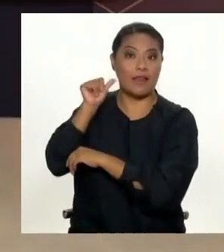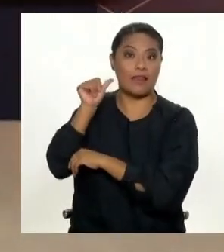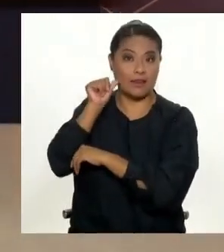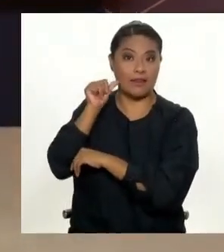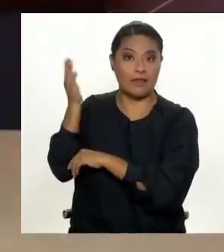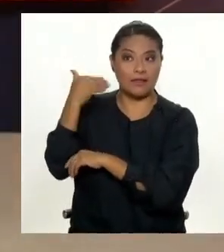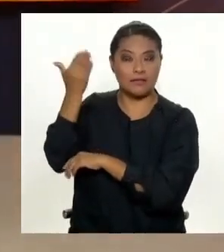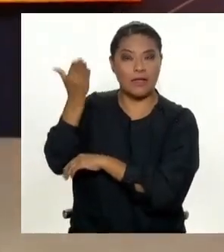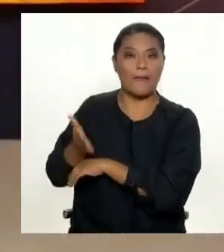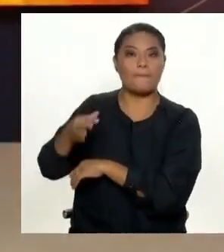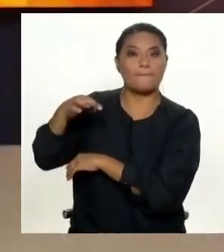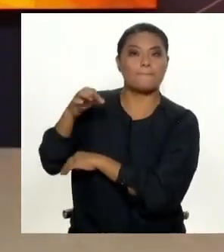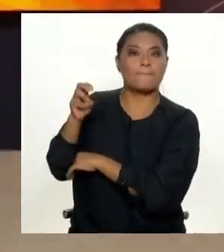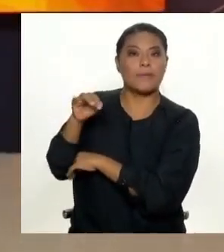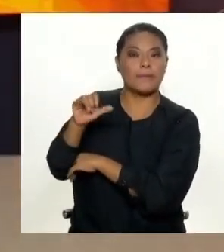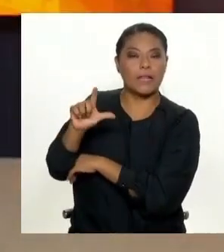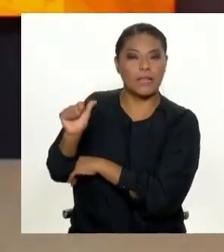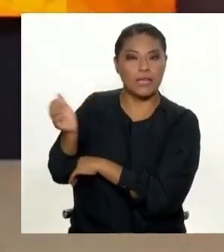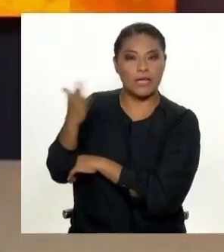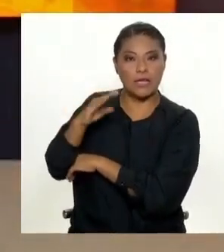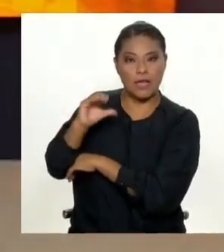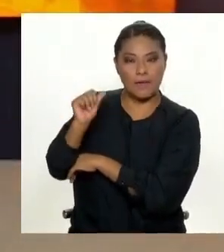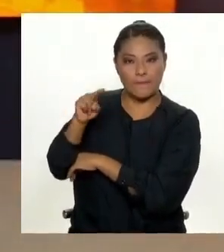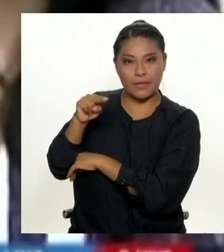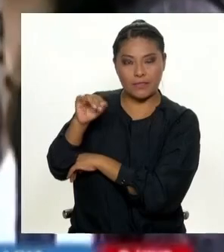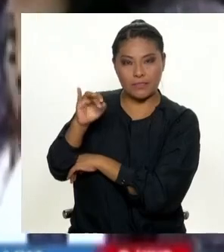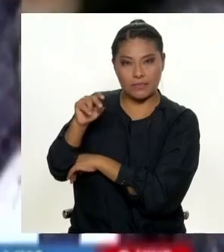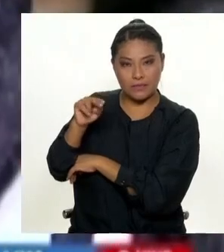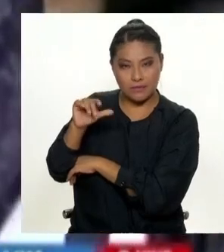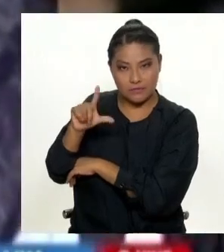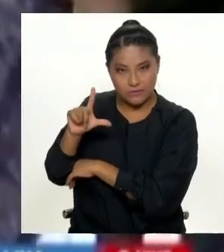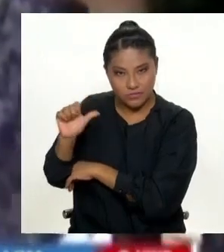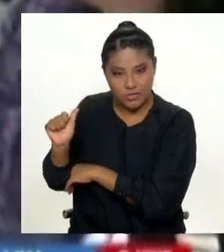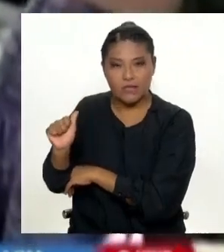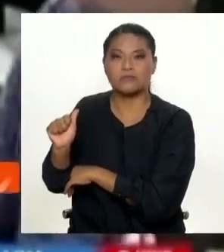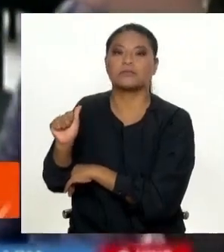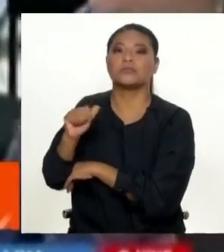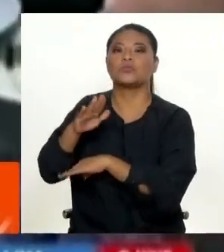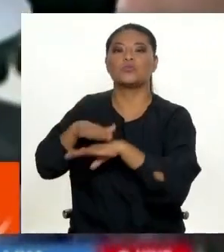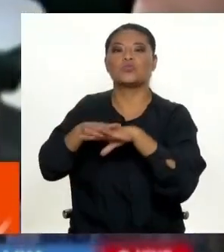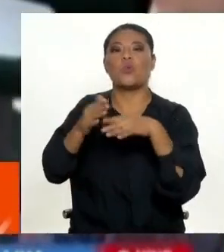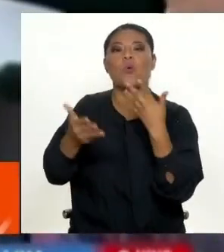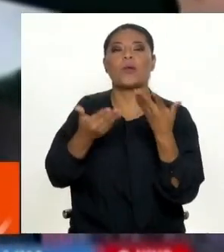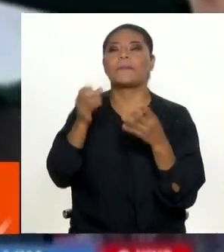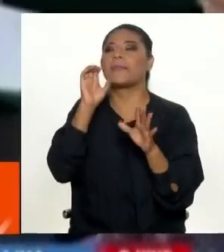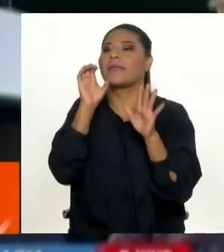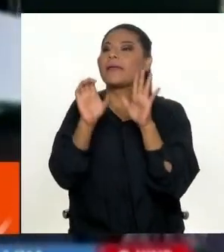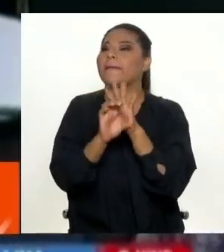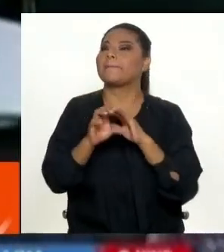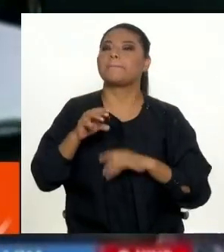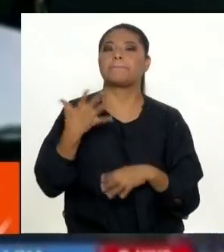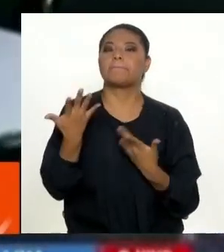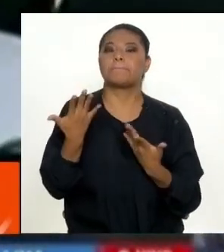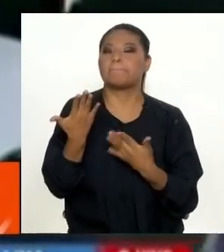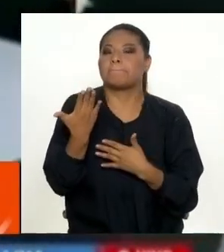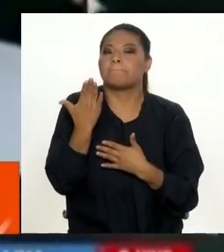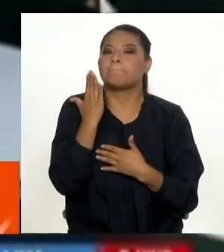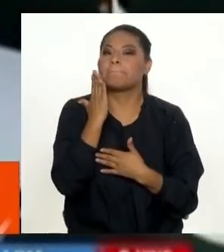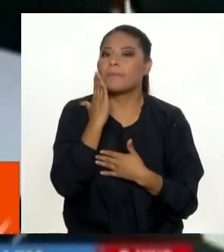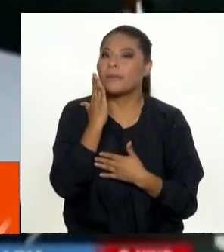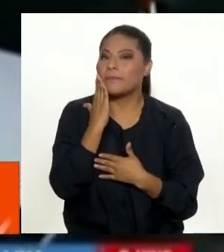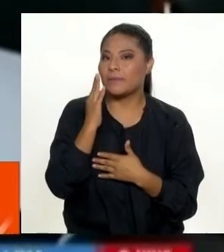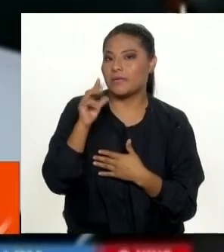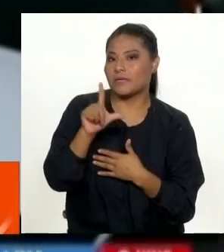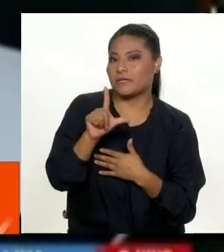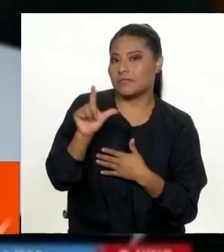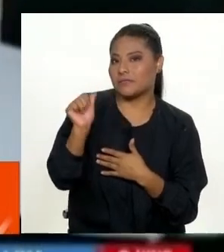señorita Pamela Cabanillas. Si no le suena el nombre Pamela Cabanillas, quizás, Romy, si yo te digo Mami Yankee, te puede sonar algo más familiar. La